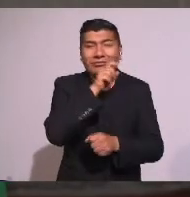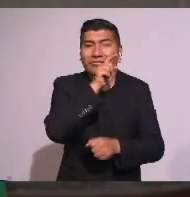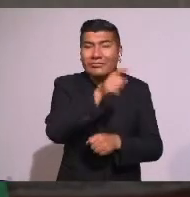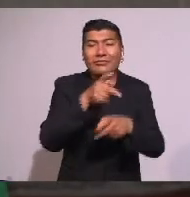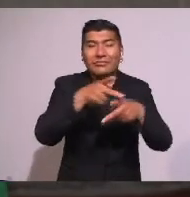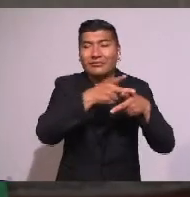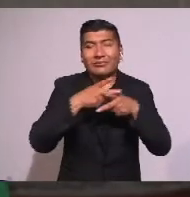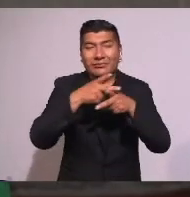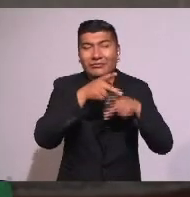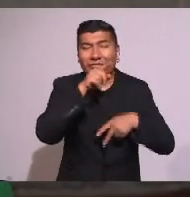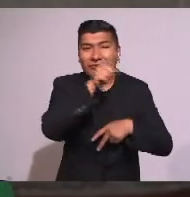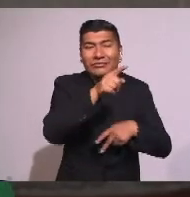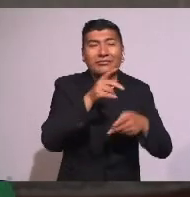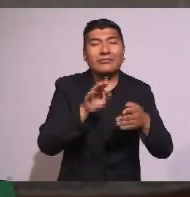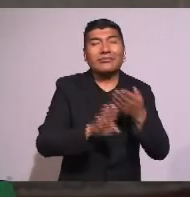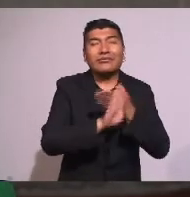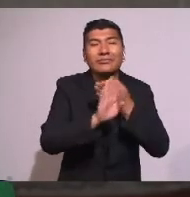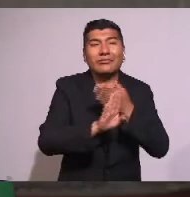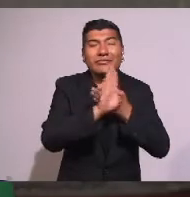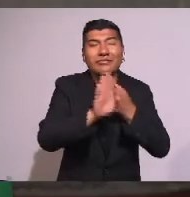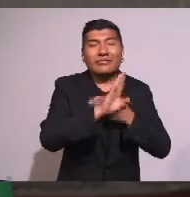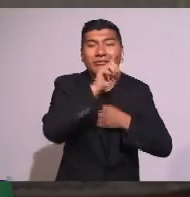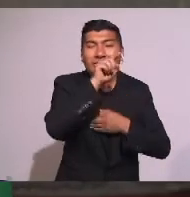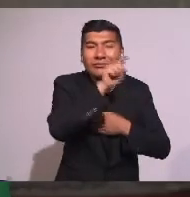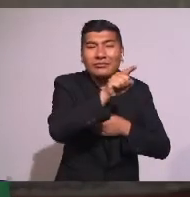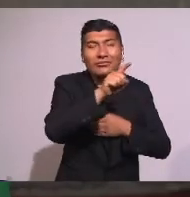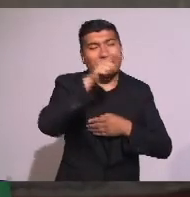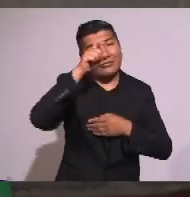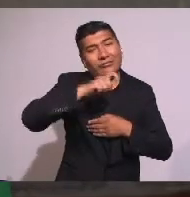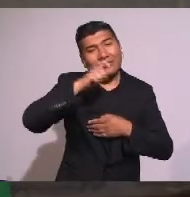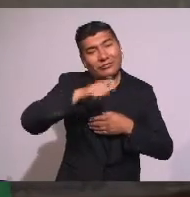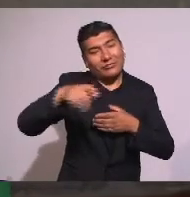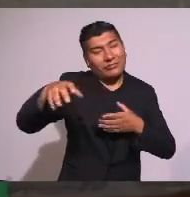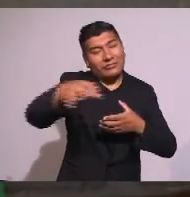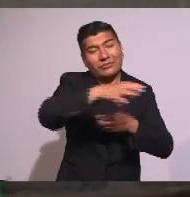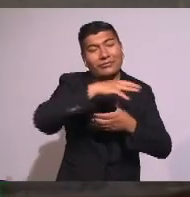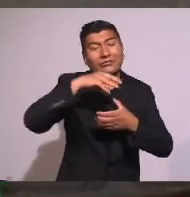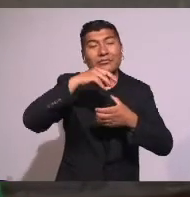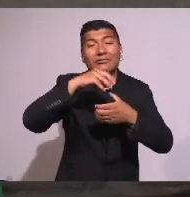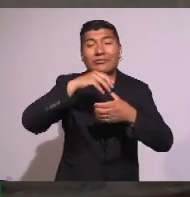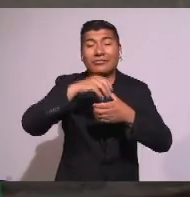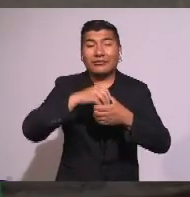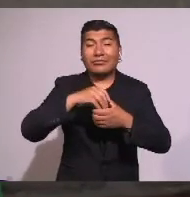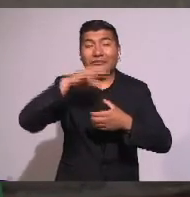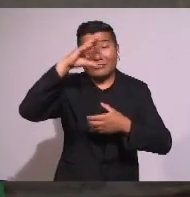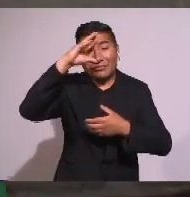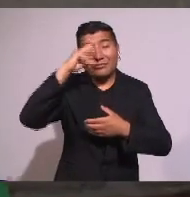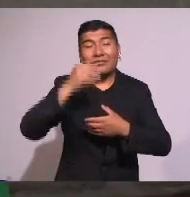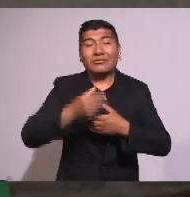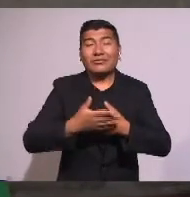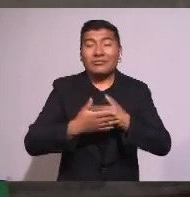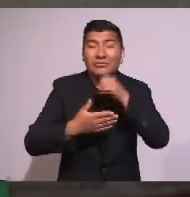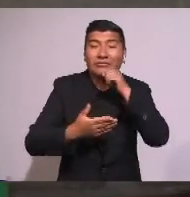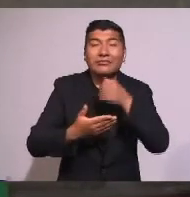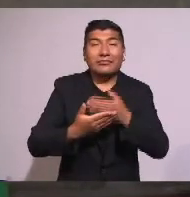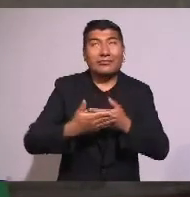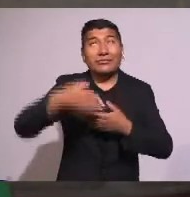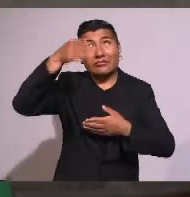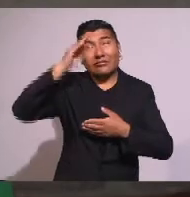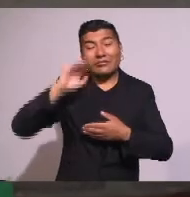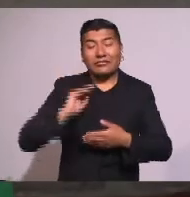y protegerle. Tenemos que incluir la categoría de hijos de Dios en nuestras